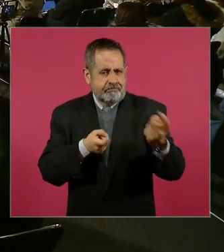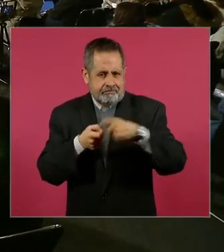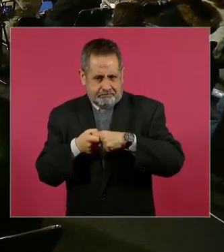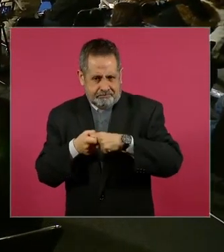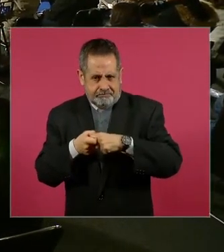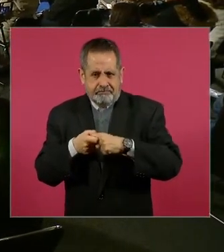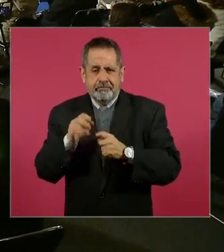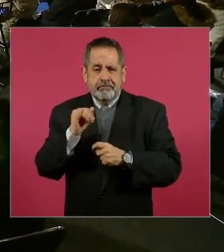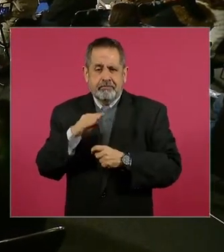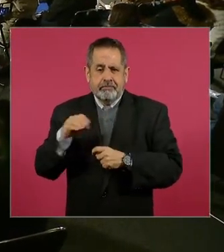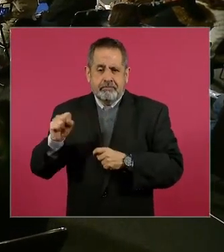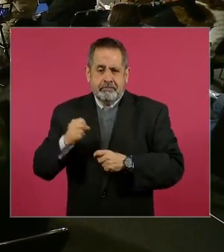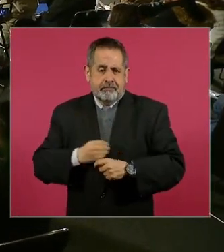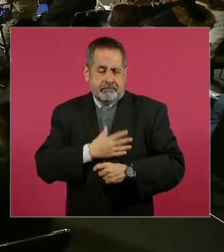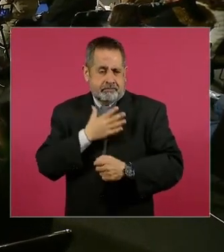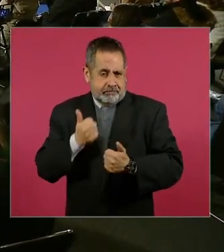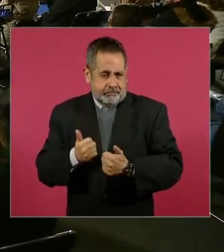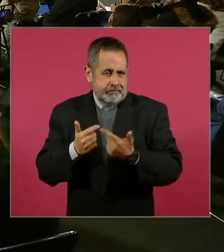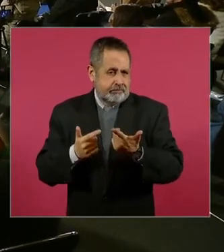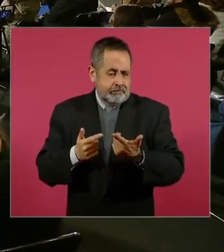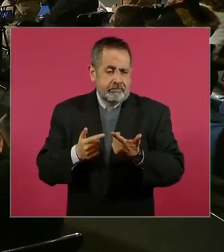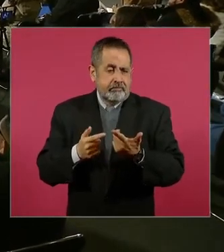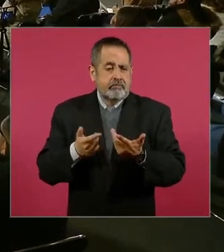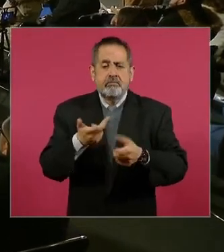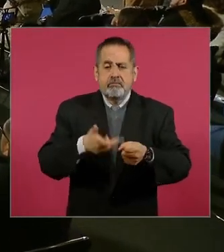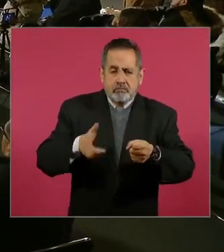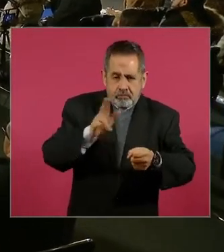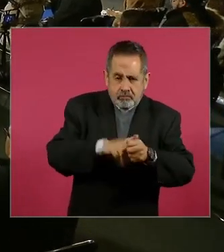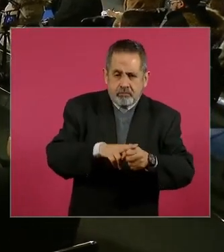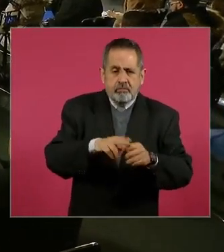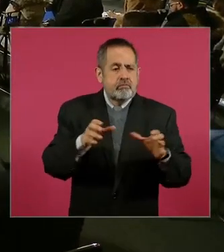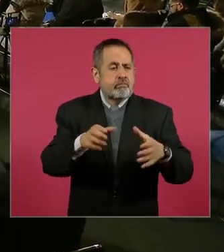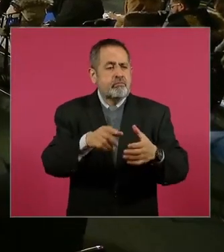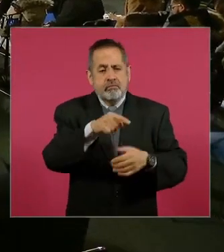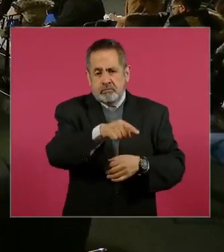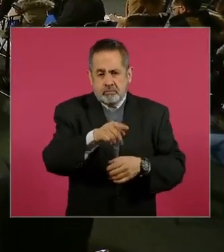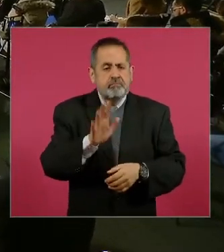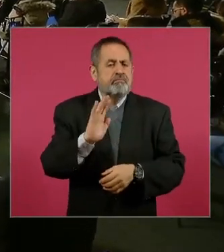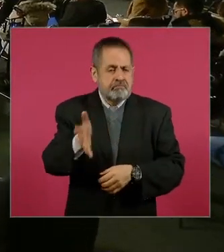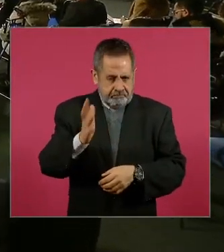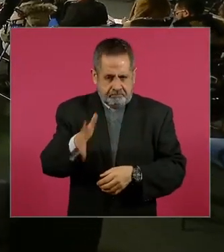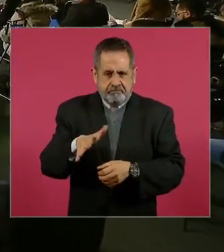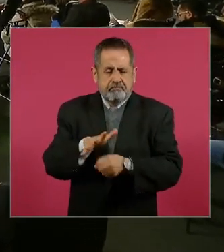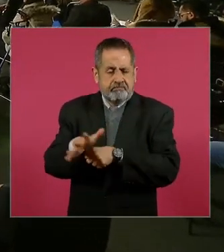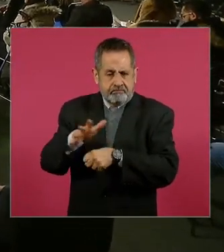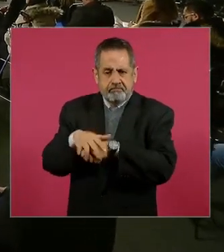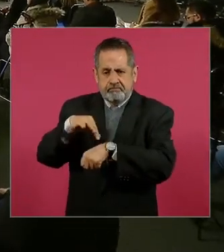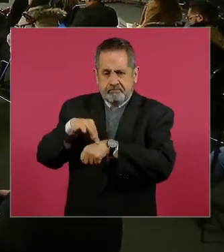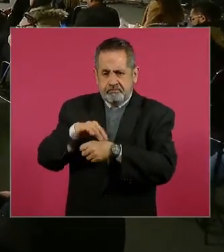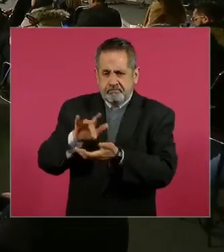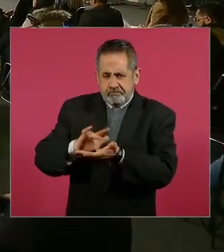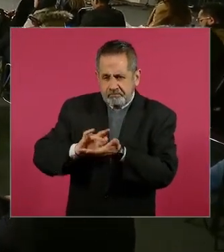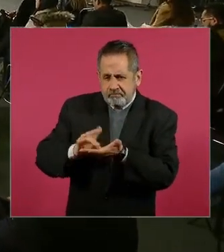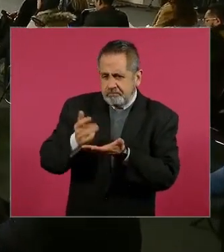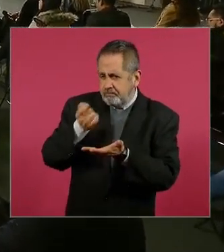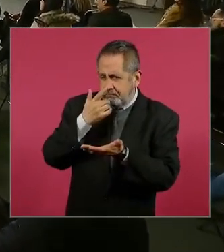Bienestar, en centros de salud y en hospitales ya se tiene el abasto de medicamentos.